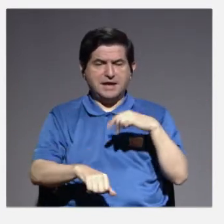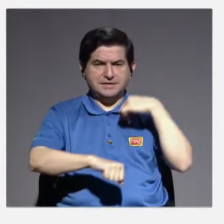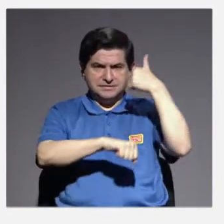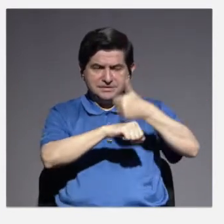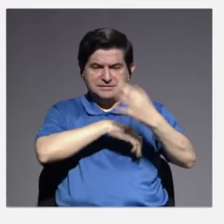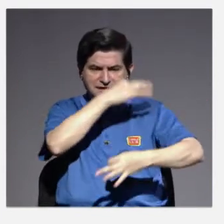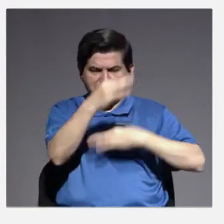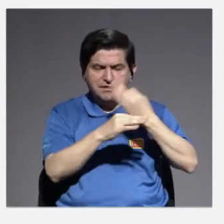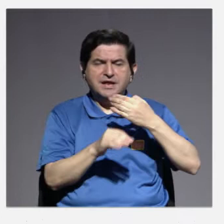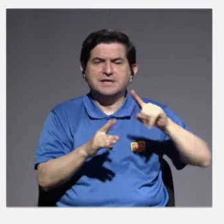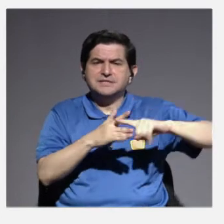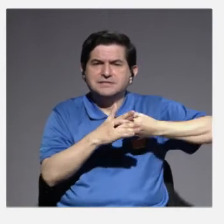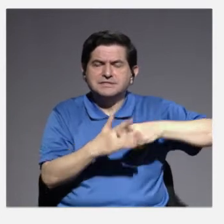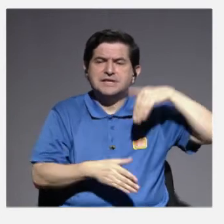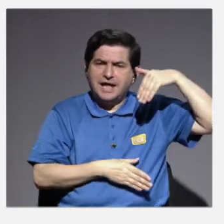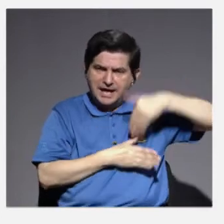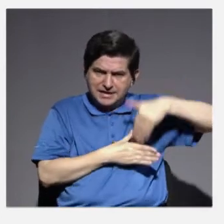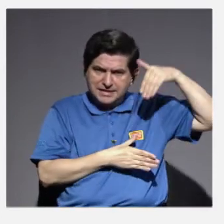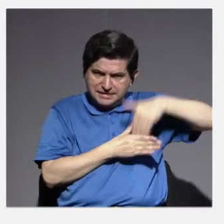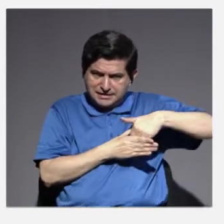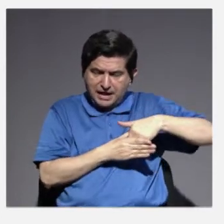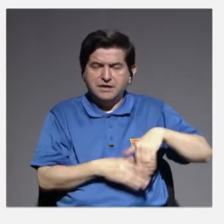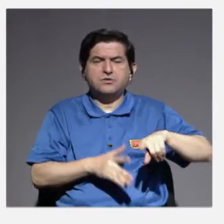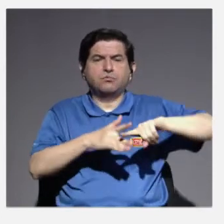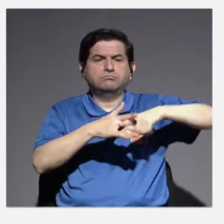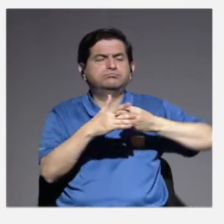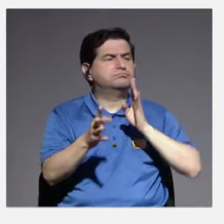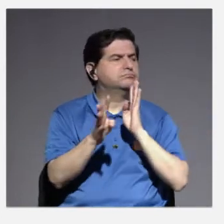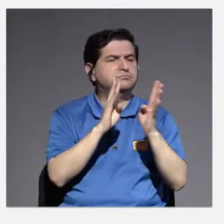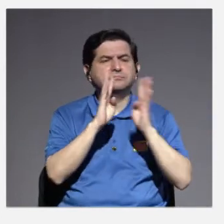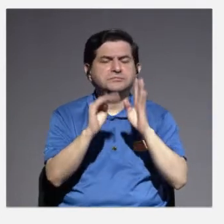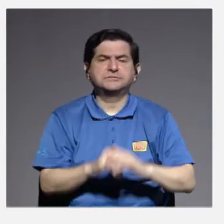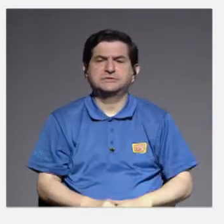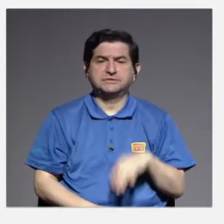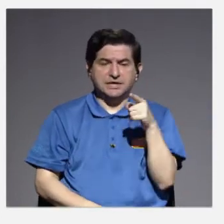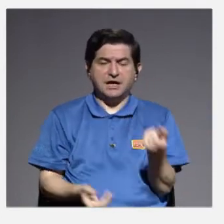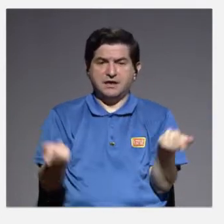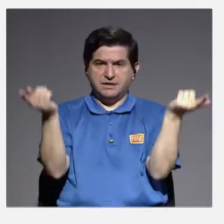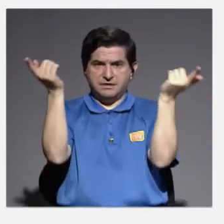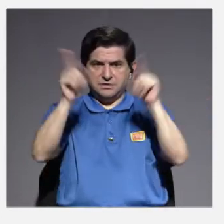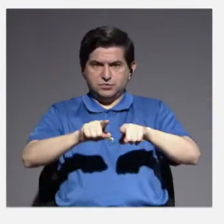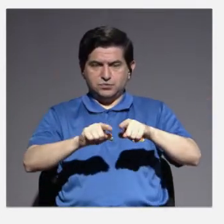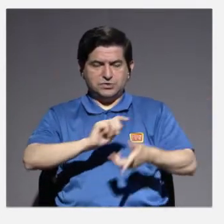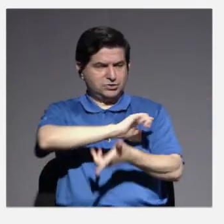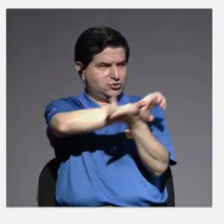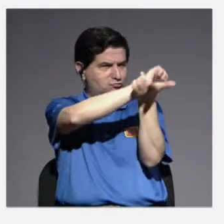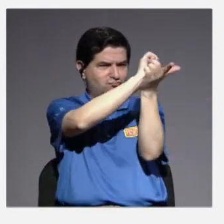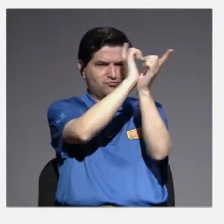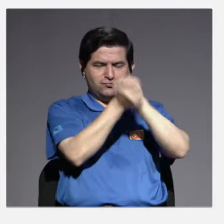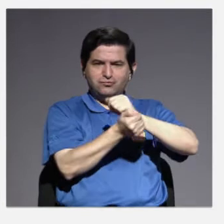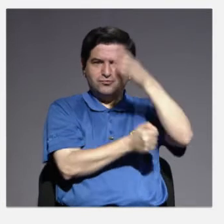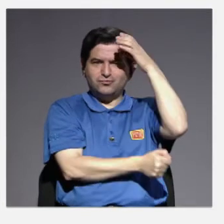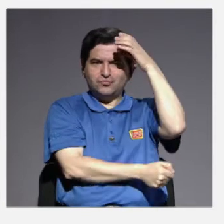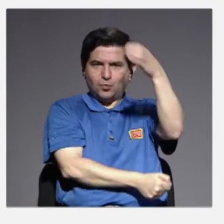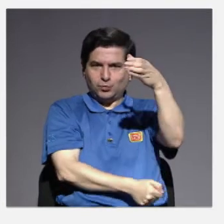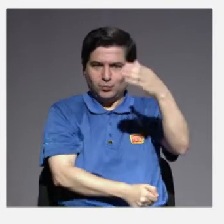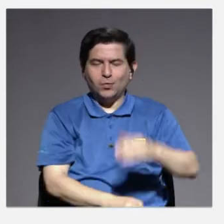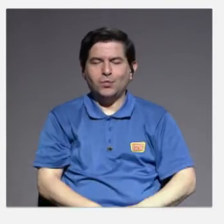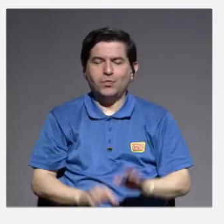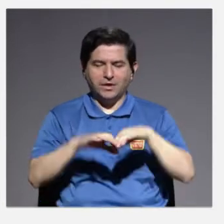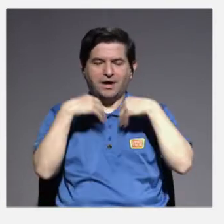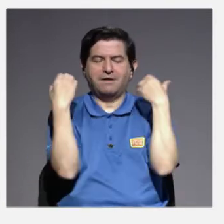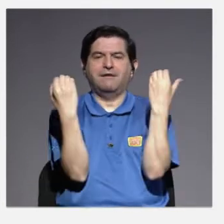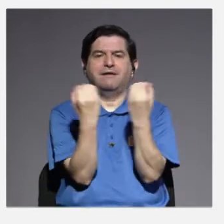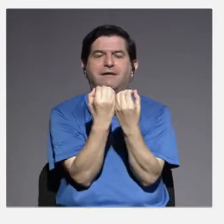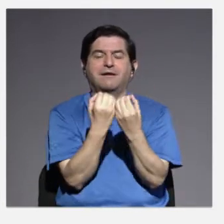este tipo de herramientas a nivel interno, entonces podemos empezar a hablar de que se empieza a dar una transformación de la cultura